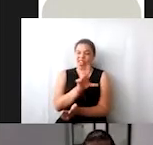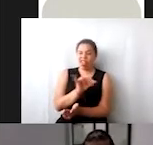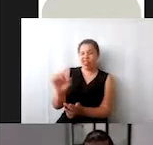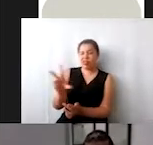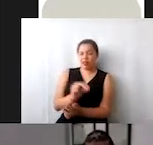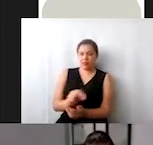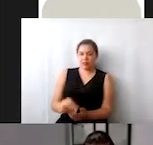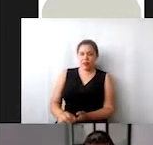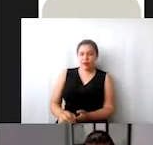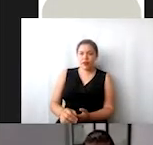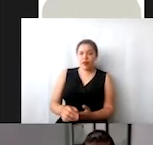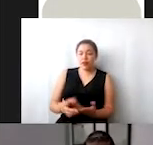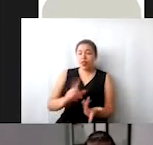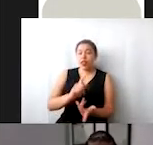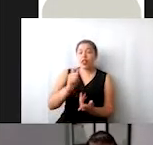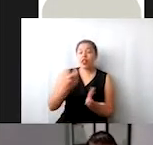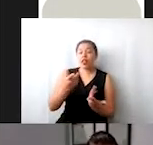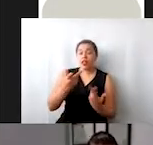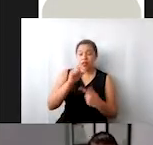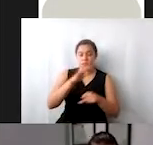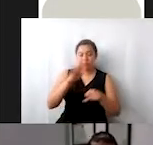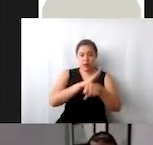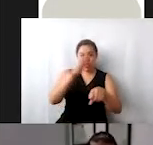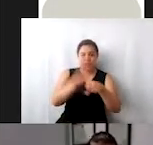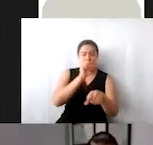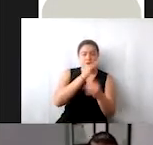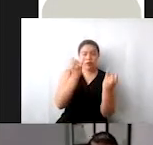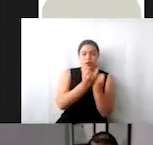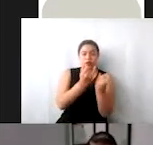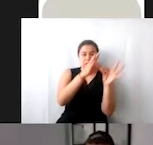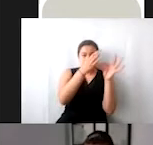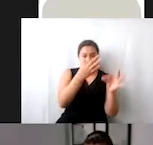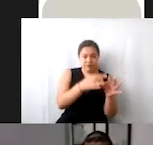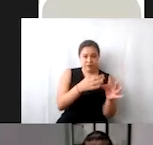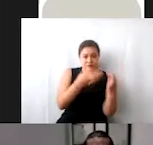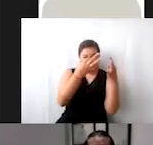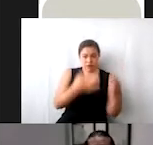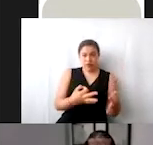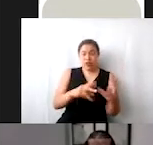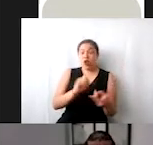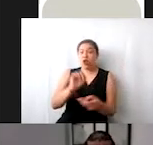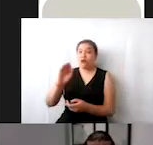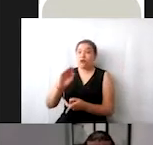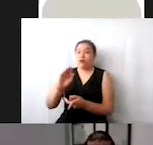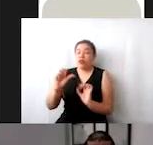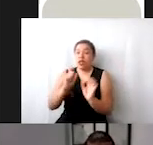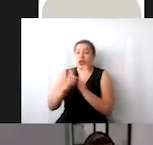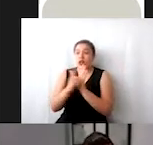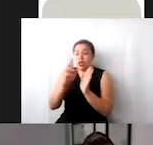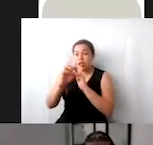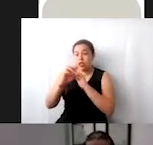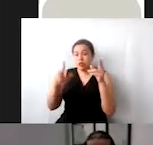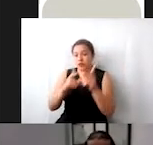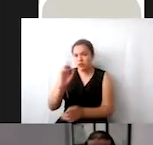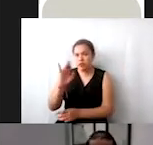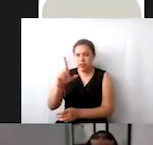puedes calificar de la misma manera un incumplimiento formal con un delito fiscal, por ejemplo. Y además